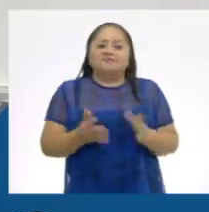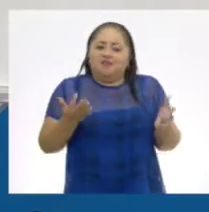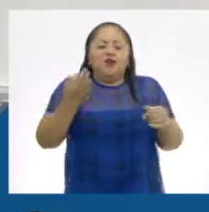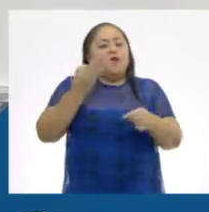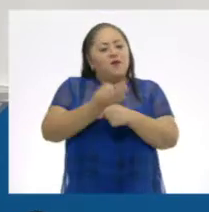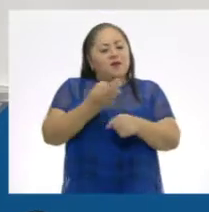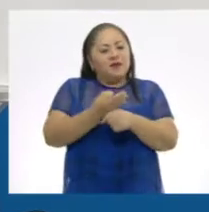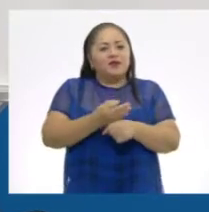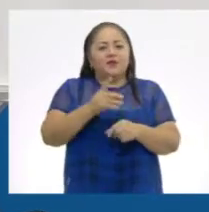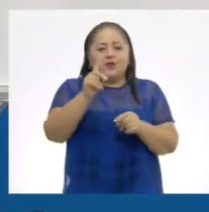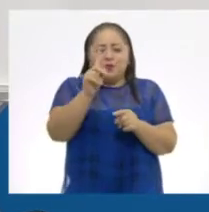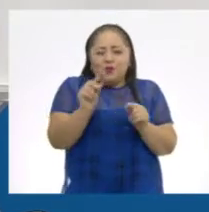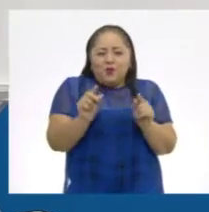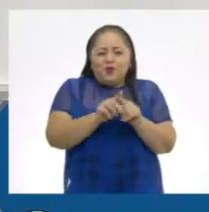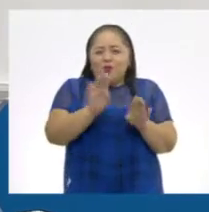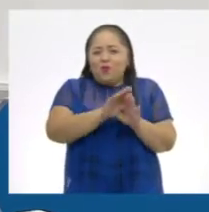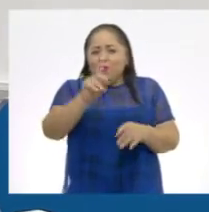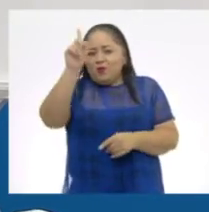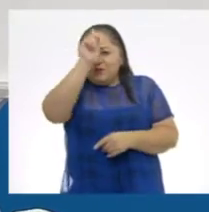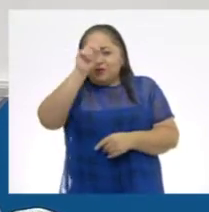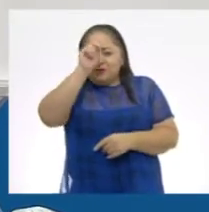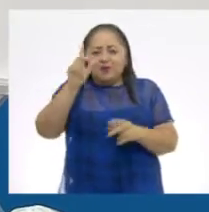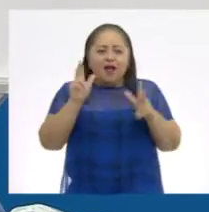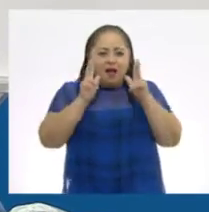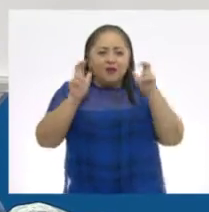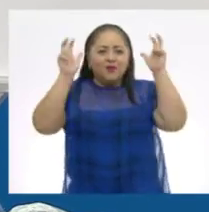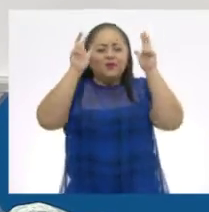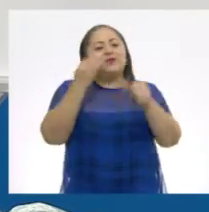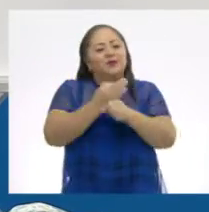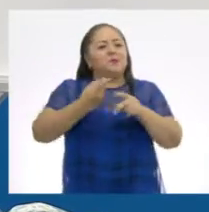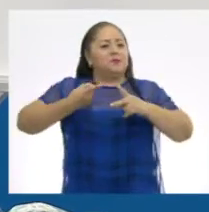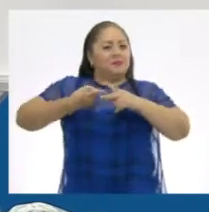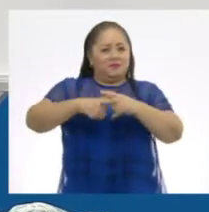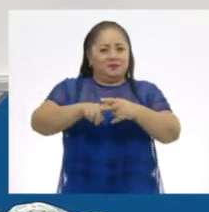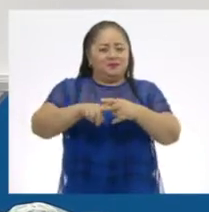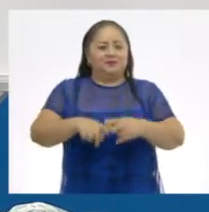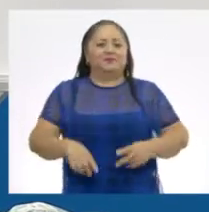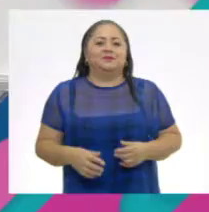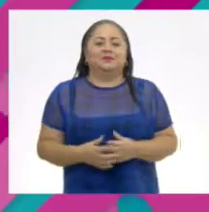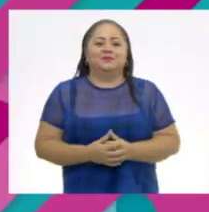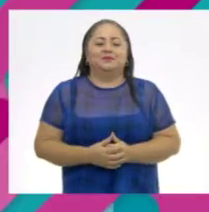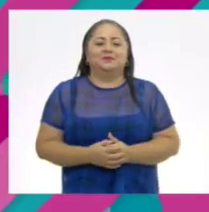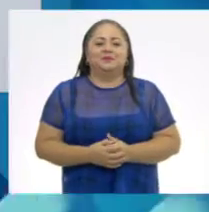más. Después de un pequeño consejo de nuestro querido Jolisto, comenzamos.